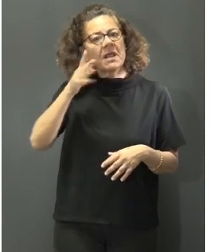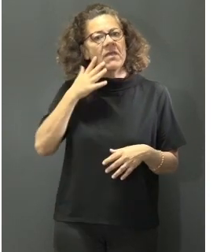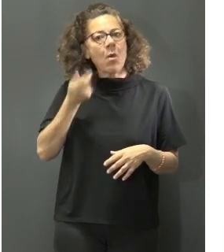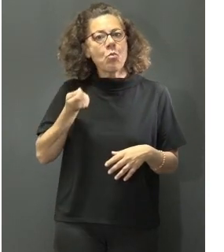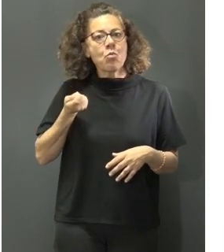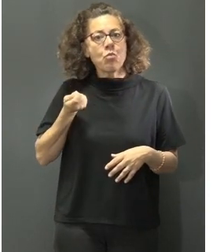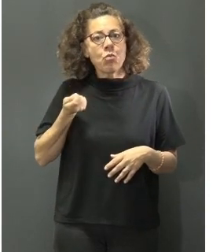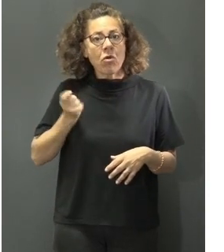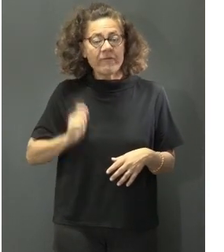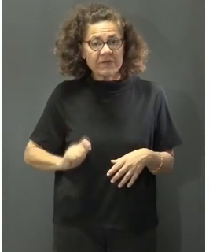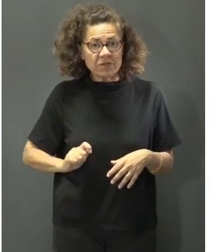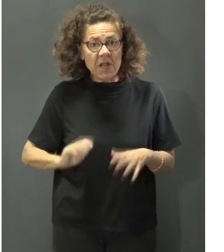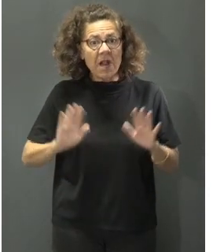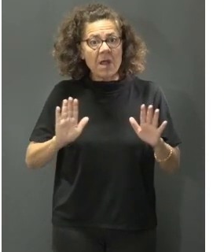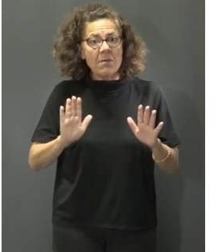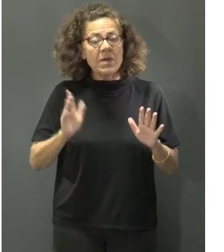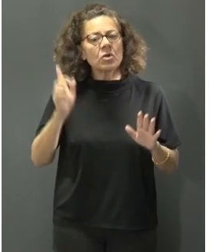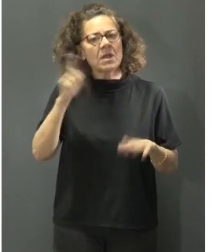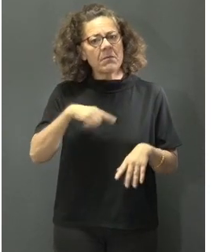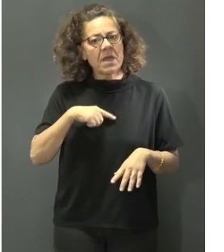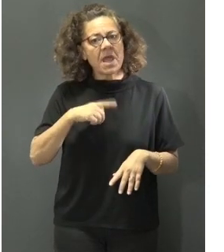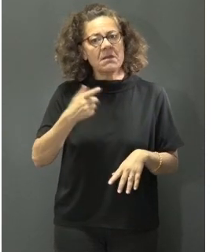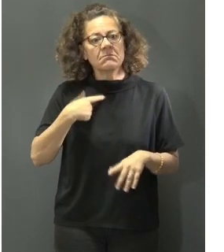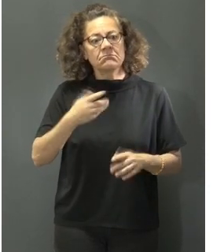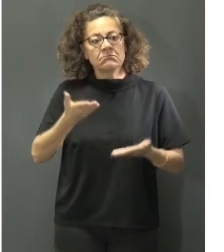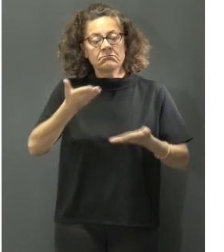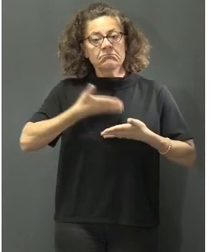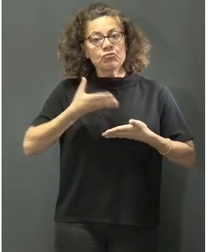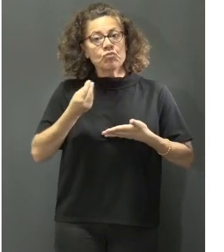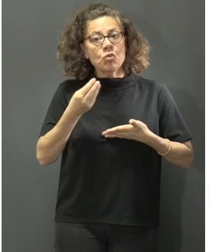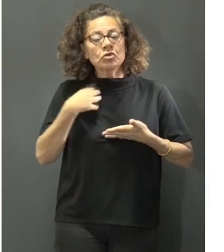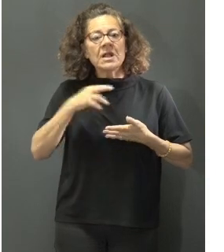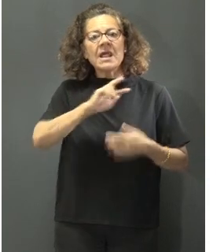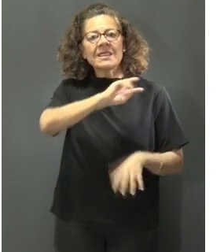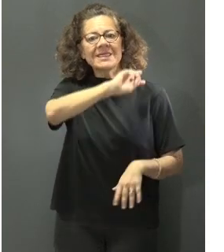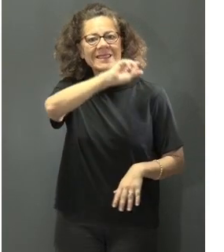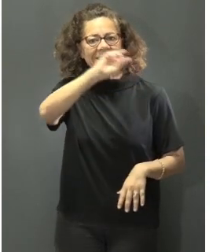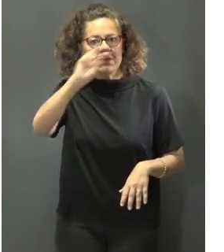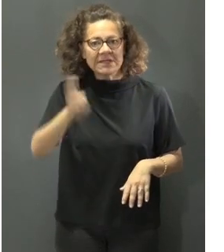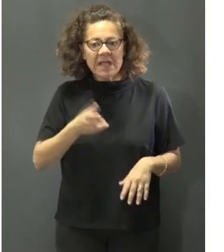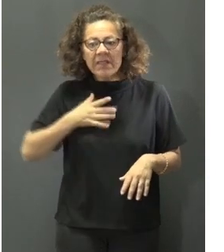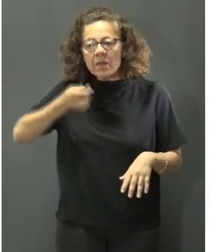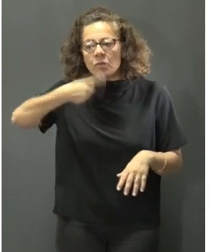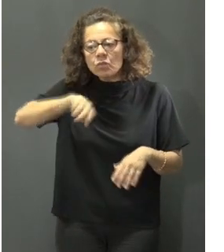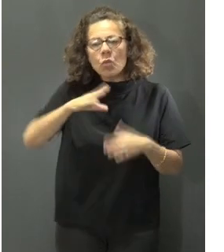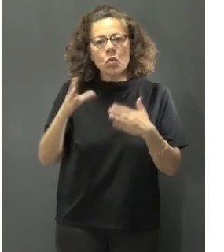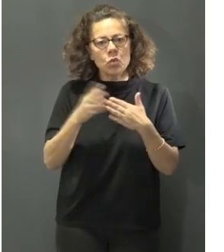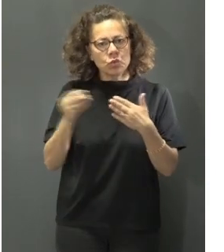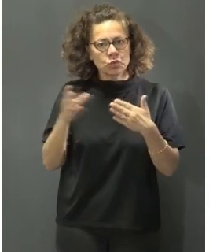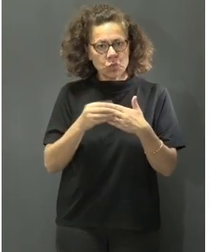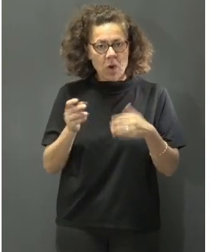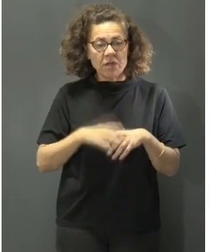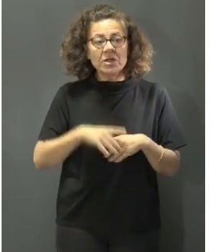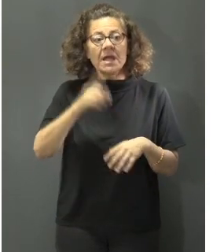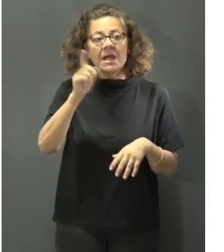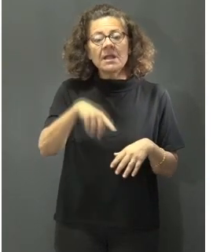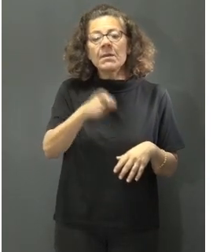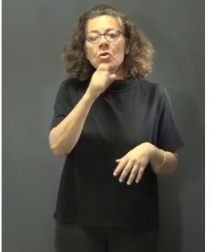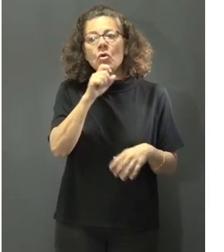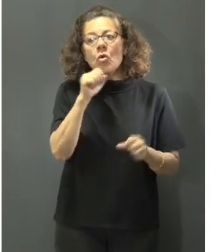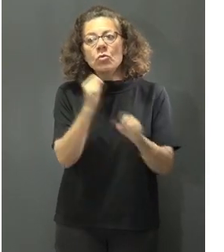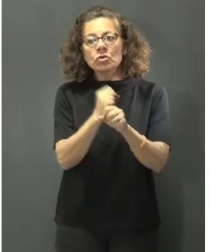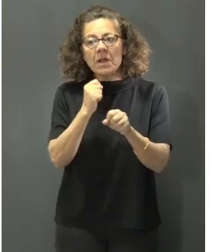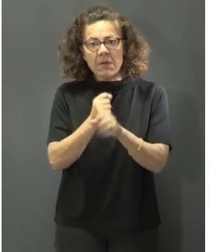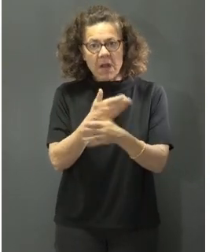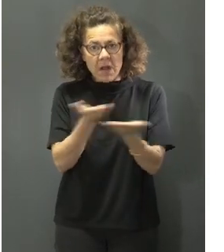profesional, pero también nos marca mucho, como comentaba antes, la diversidad de usuarios que tenemos, ¿no? Y la forma en que trabajamos